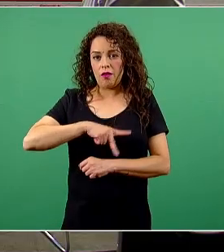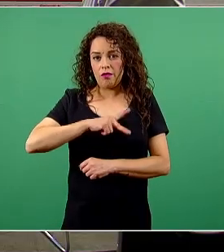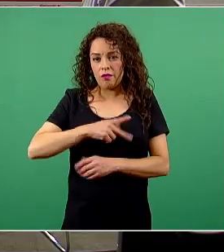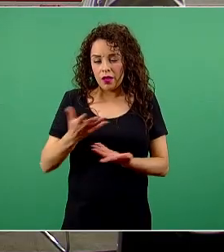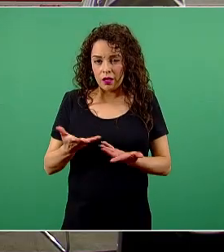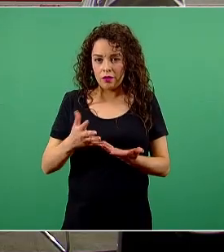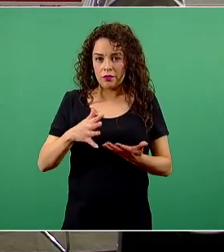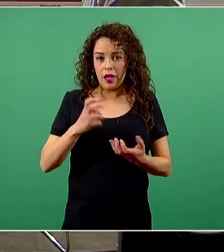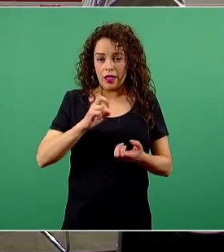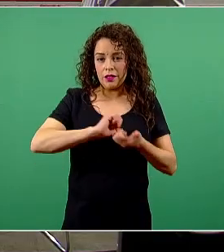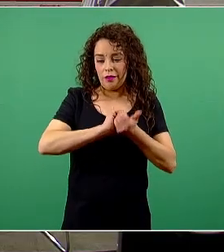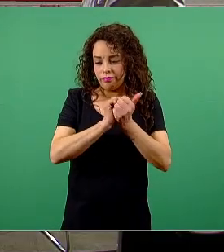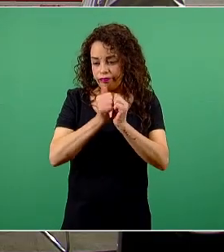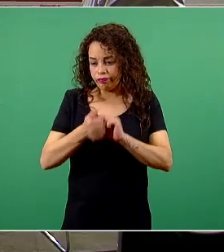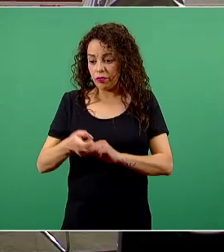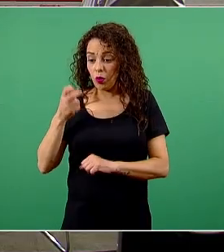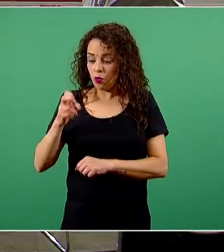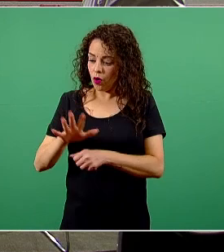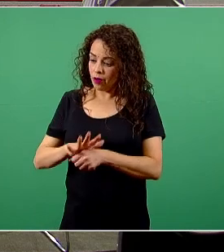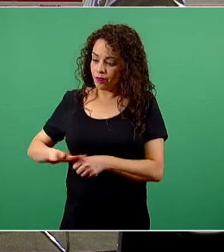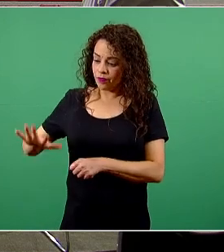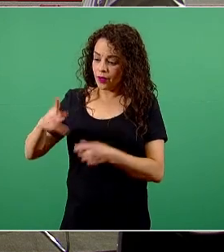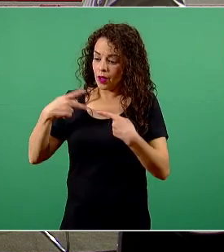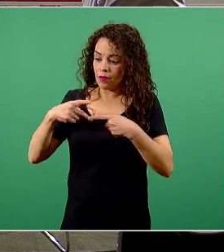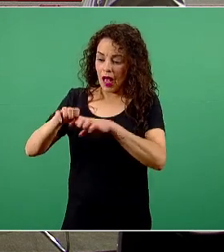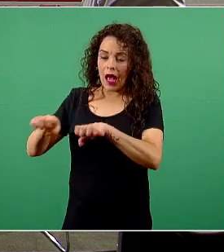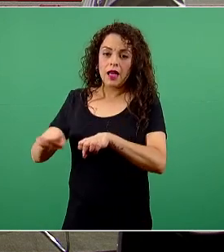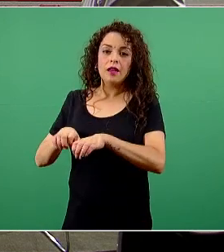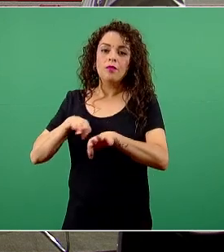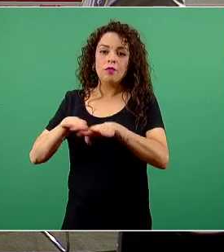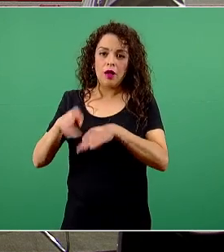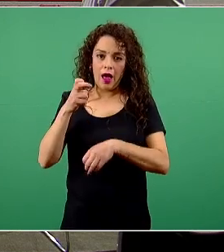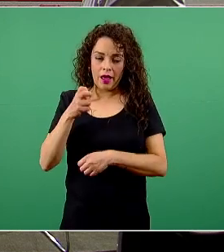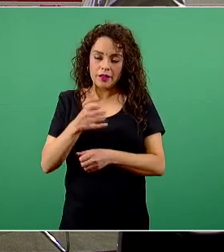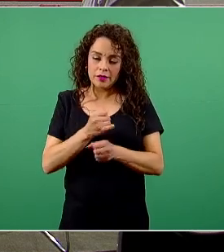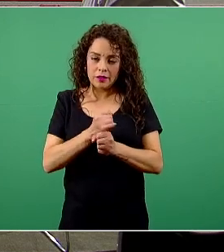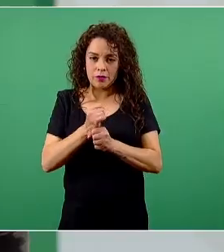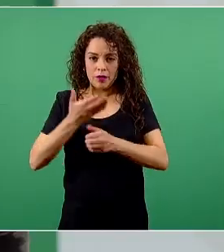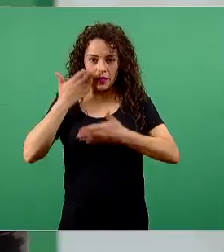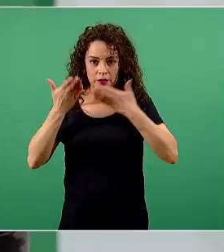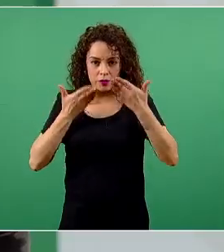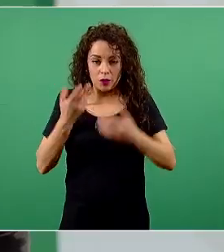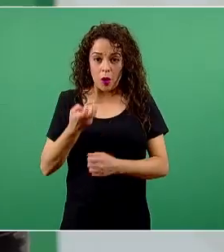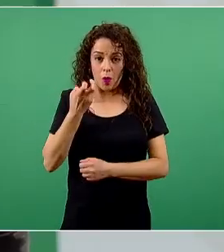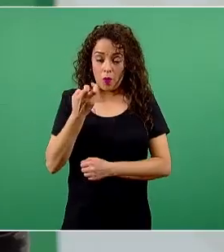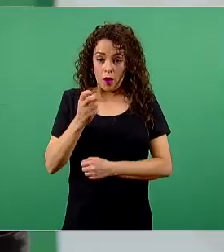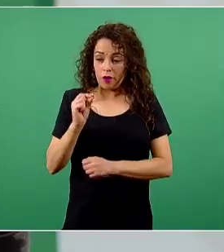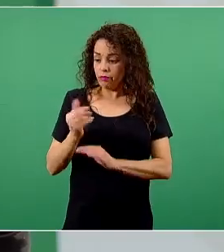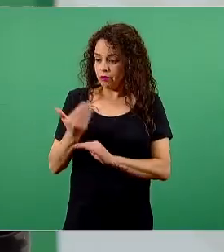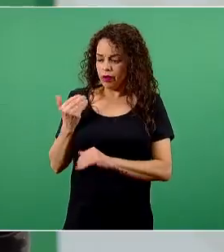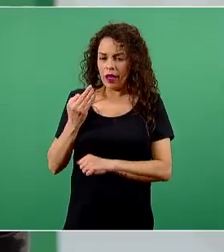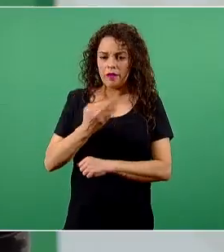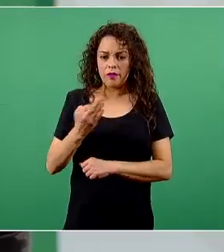personal involucrado. Es por eso que en últimas fechas se llevó a cabo la conformación, lo comentábamos,